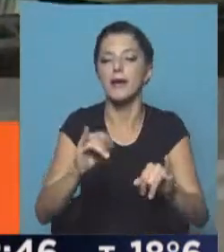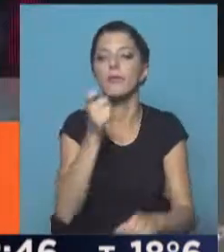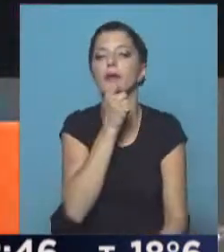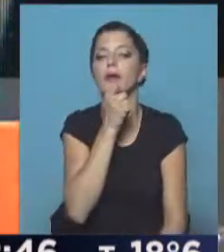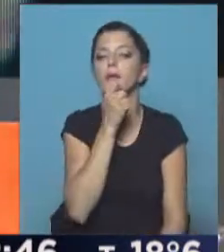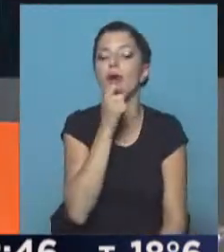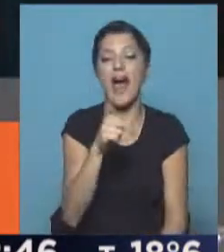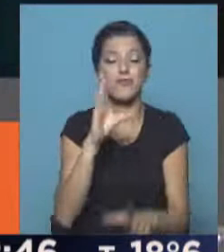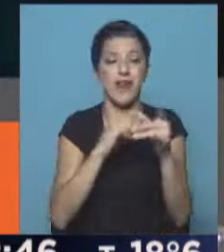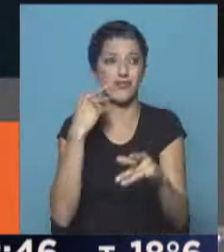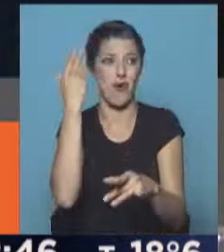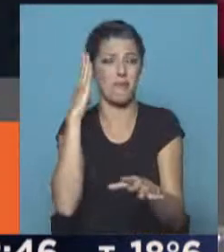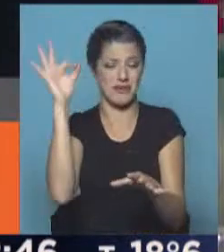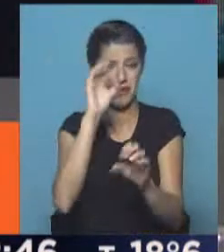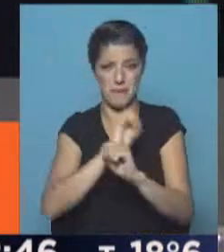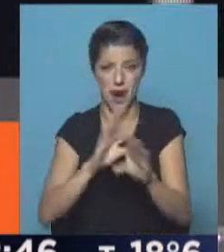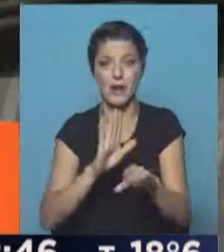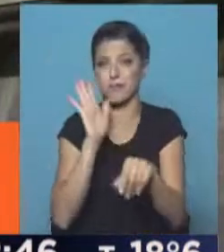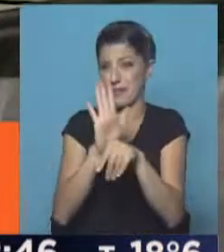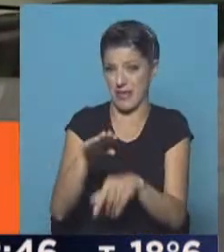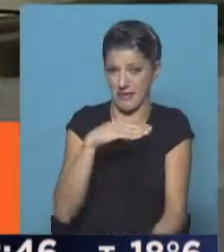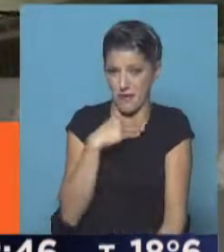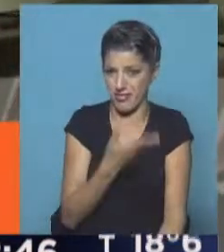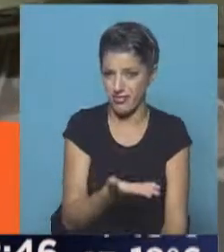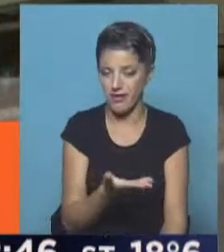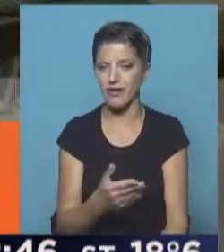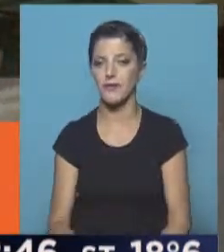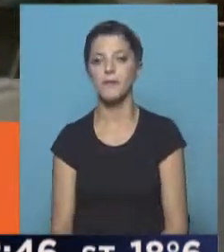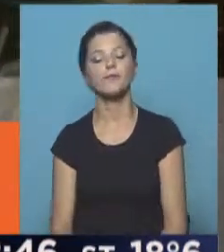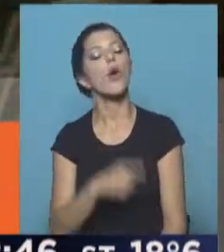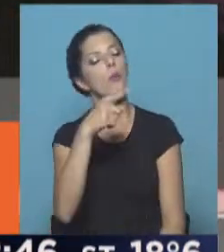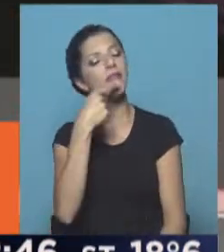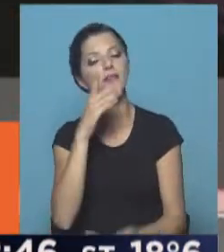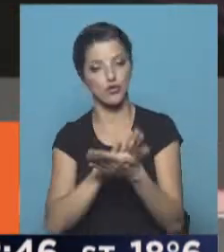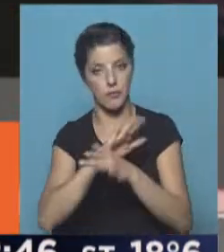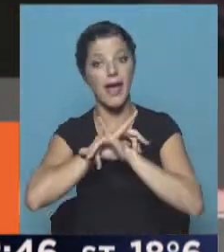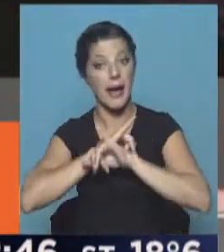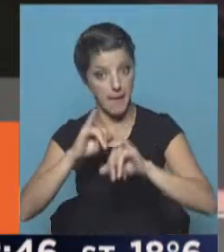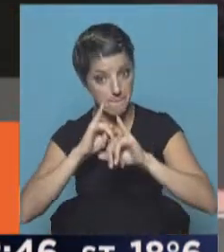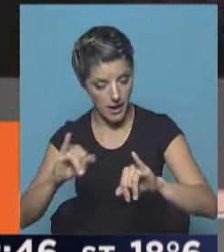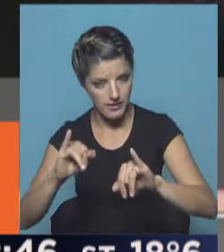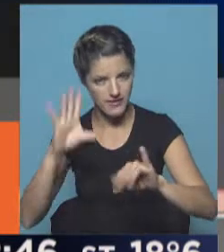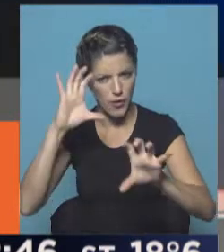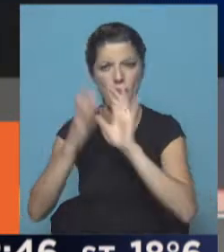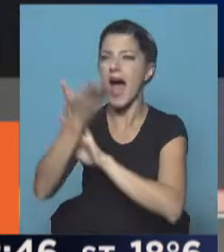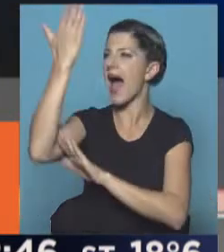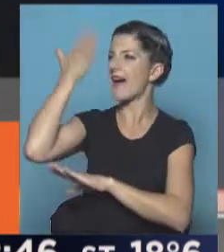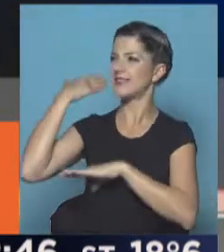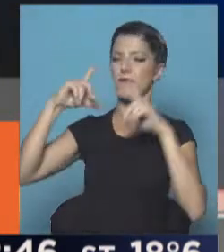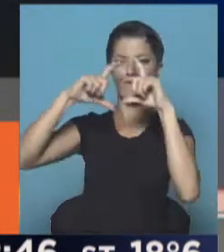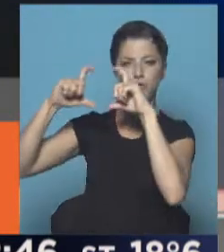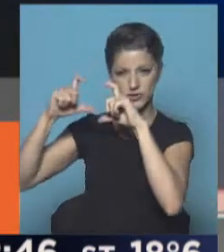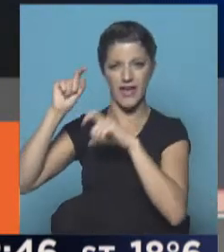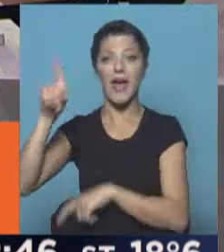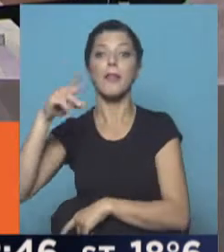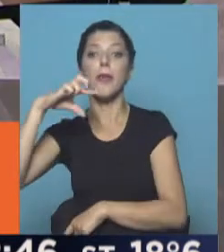folclóricas, extravagantes y casi delincuenciales. Digamos que lo que vos mencionás en relación a las campañas hace recordar a las campañas fotográficas de Vladimir Putin en también,